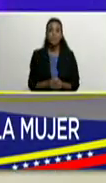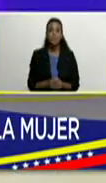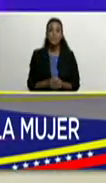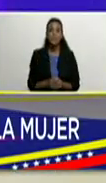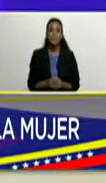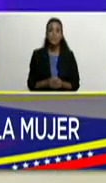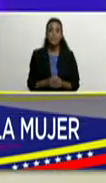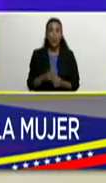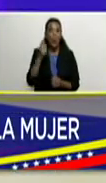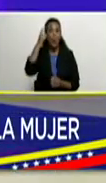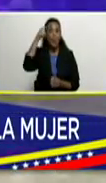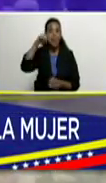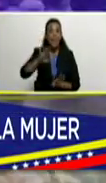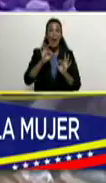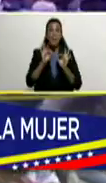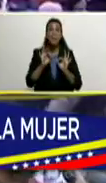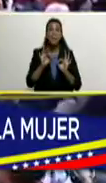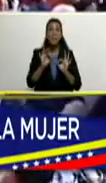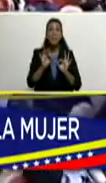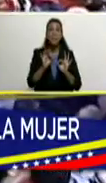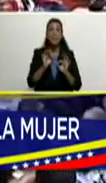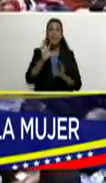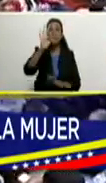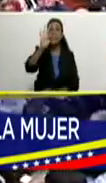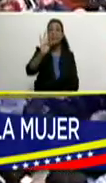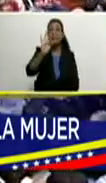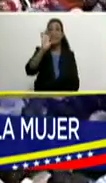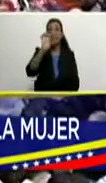del feminismo,